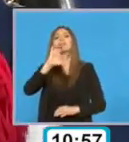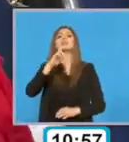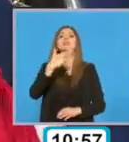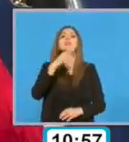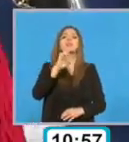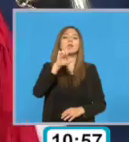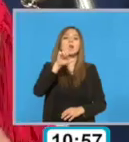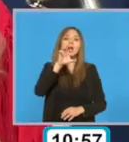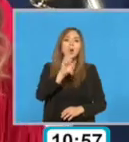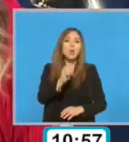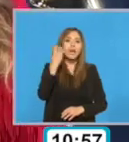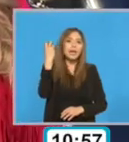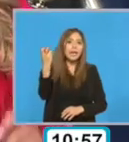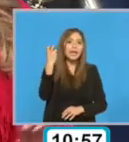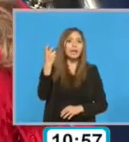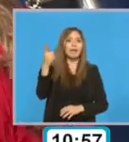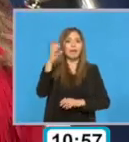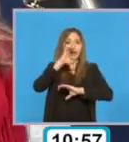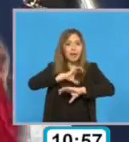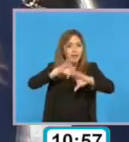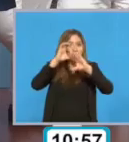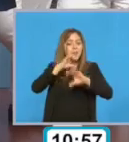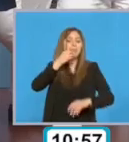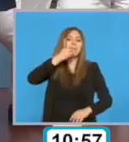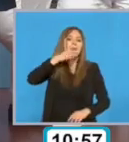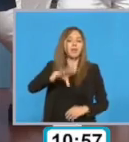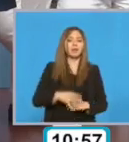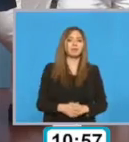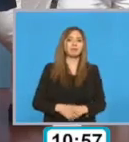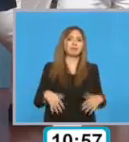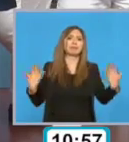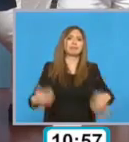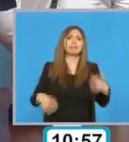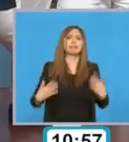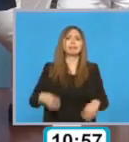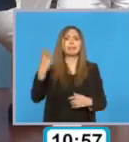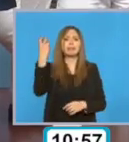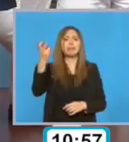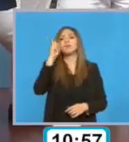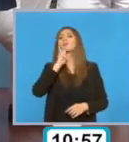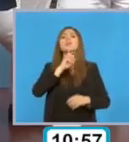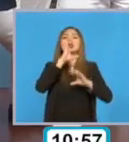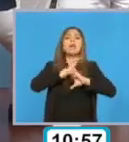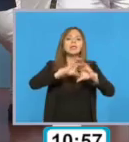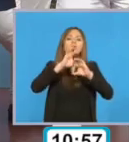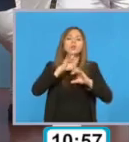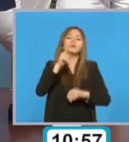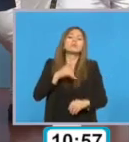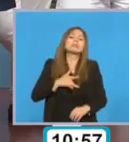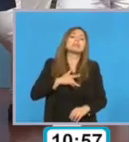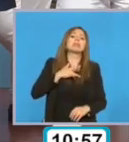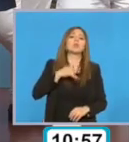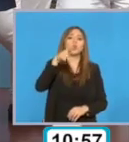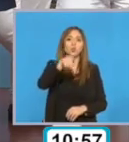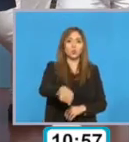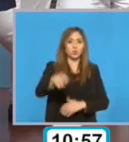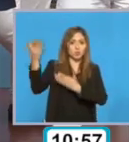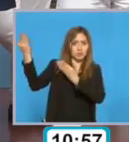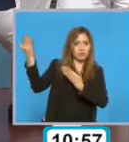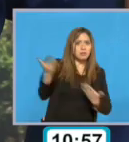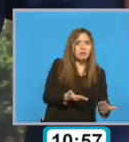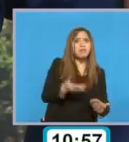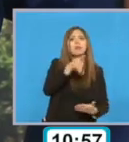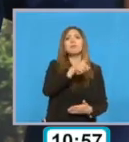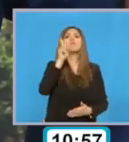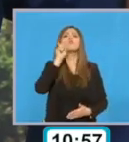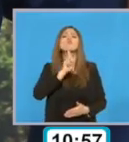sí, y es una canción muy buena. No, pues esas son canciones que son llegadoras. ¿Y eres tú realmente como de esas mujeres que están